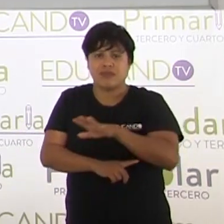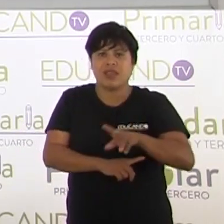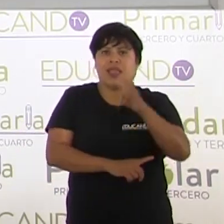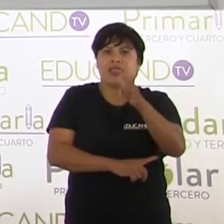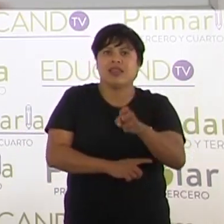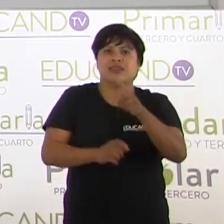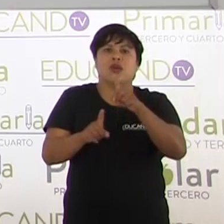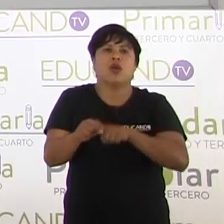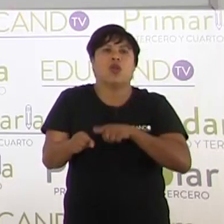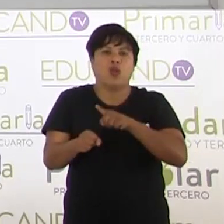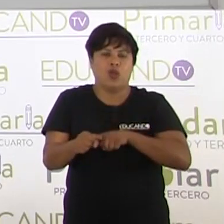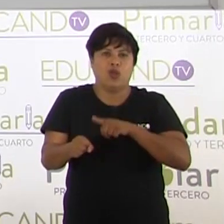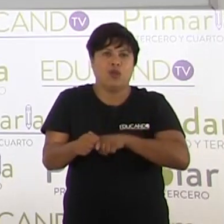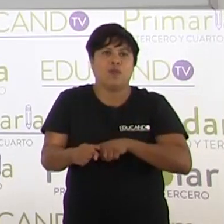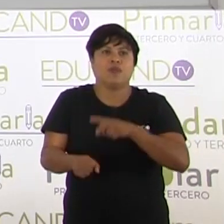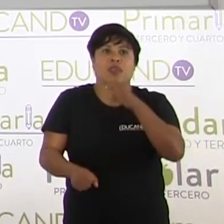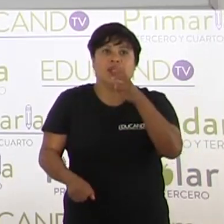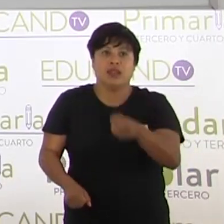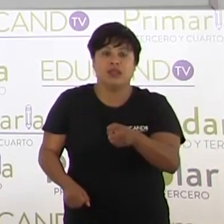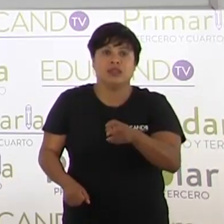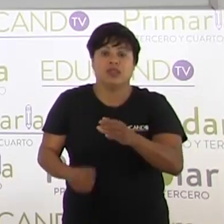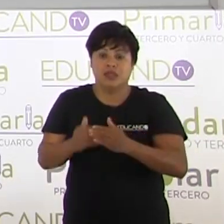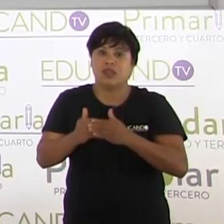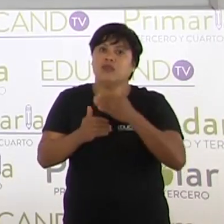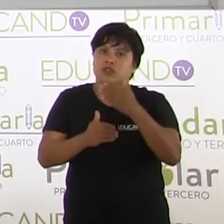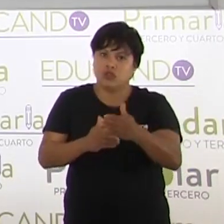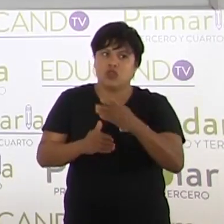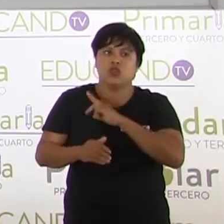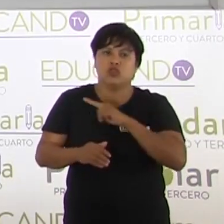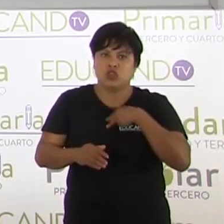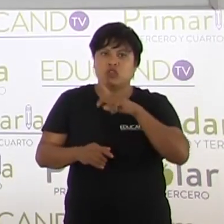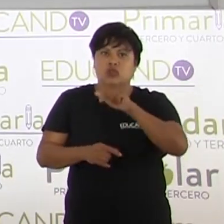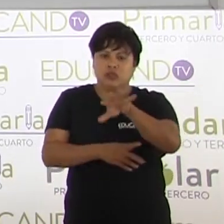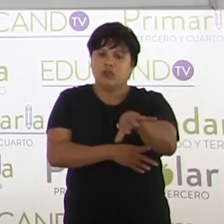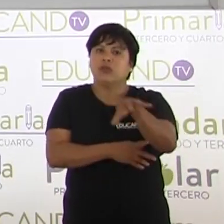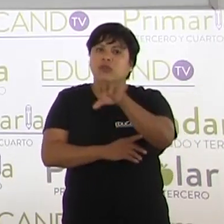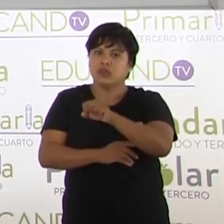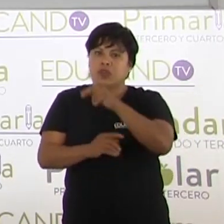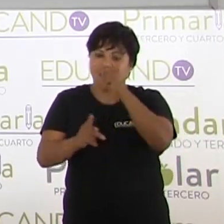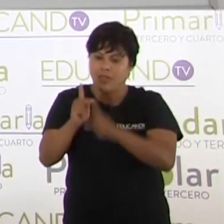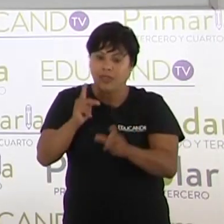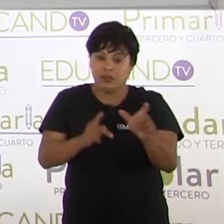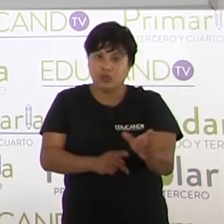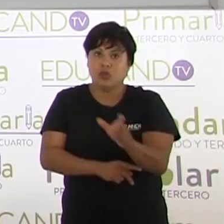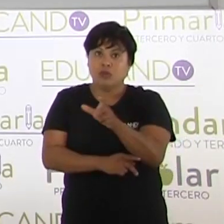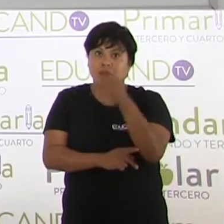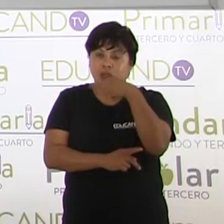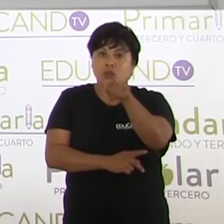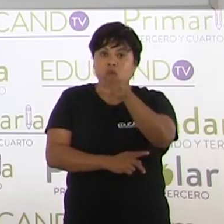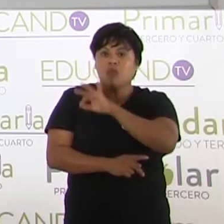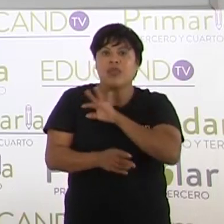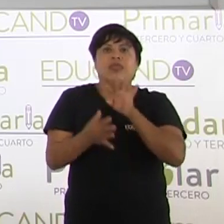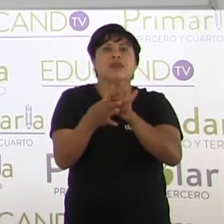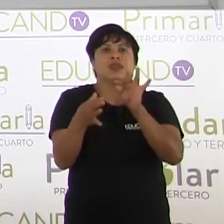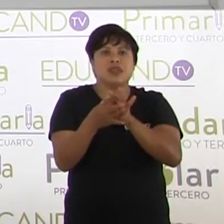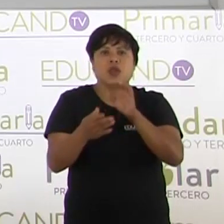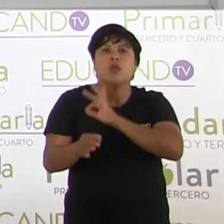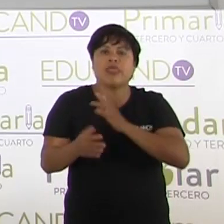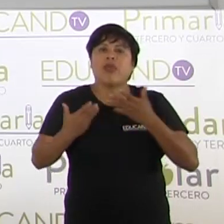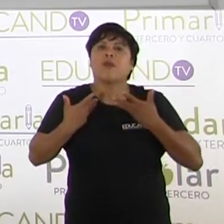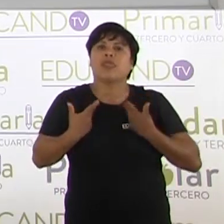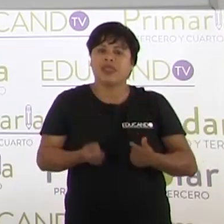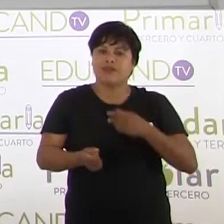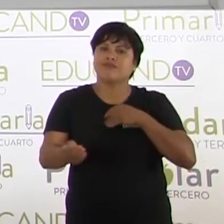color, y que en una sesión posterior, de hecho, vamos a retomar algún fragmento para que pues podamos comprender